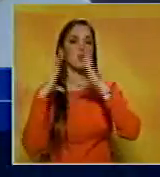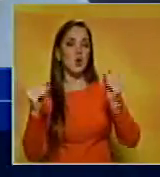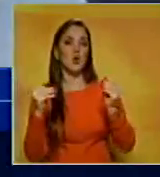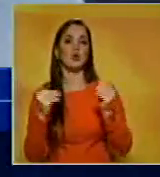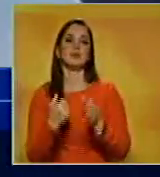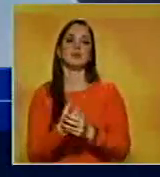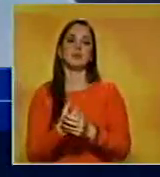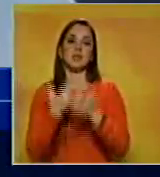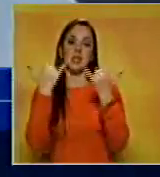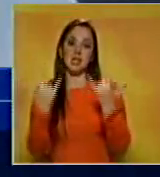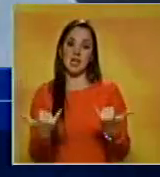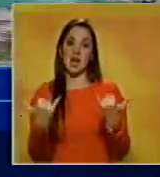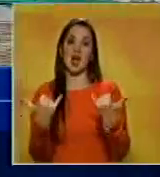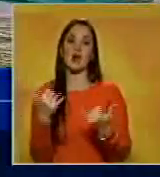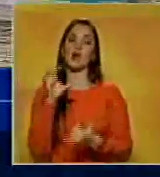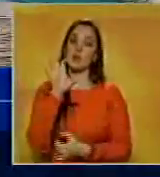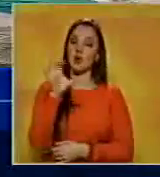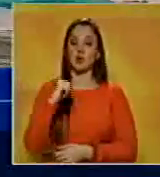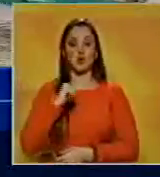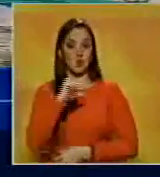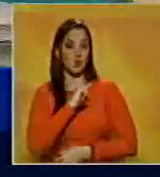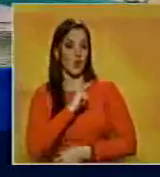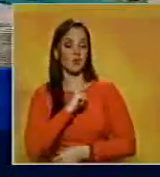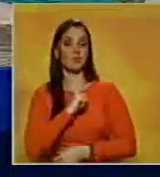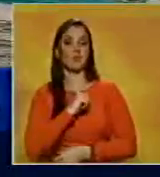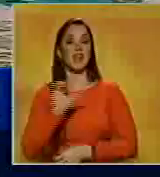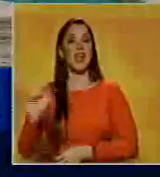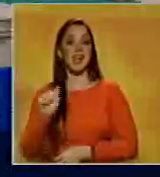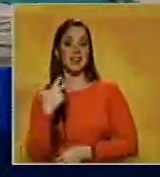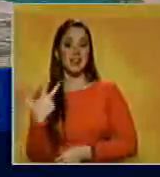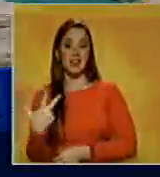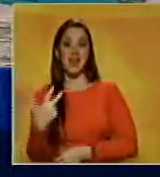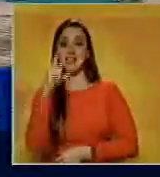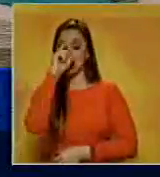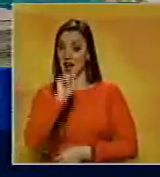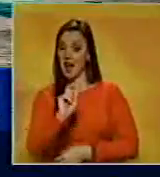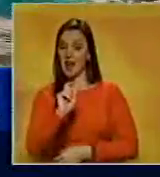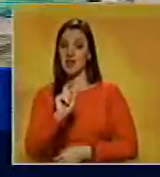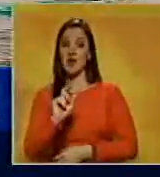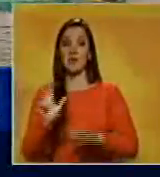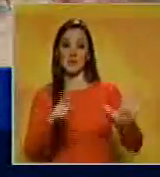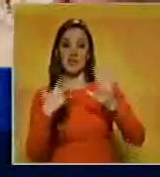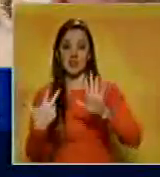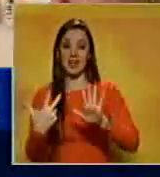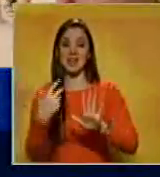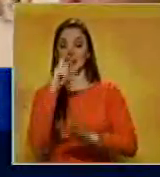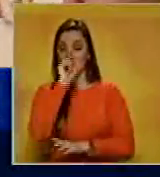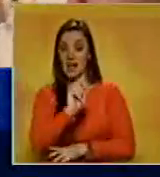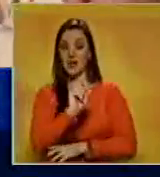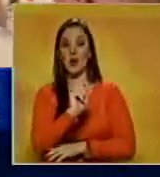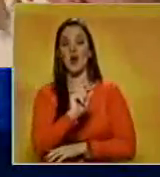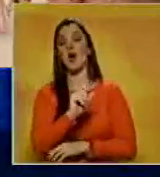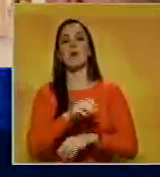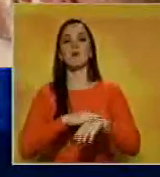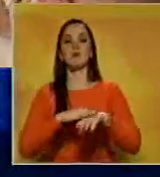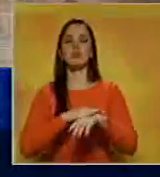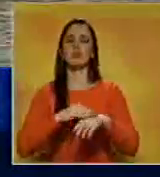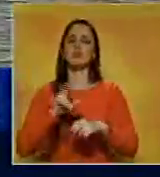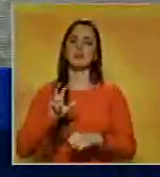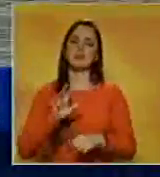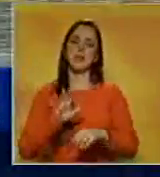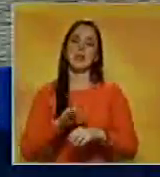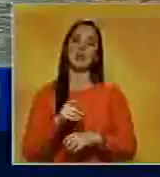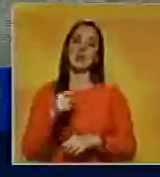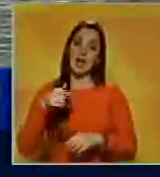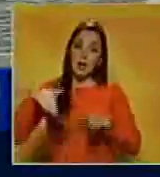ahora que ya yo soy patrón, ahora ando yo solo. 13 años tiene la Virgen de Chiquinquirá recorriendo los pueblos de agua, las islas y costas del